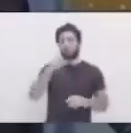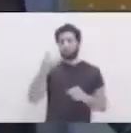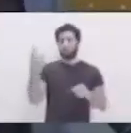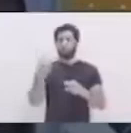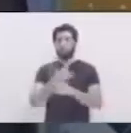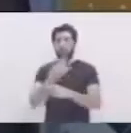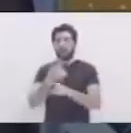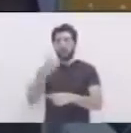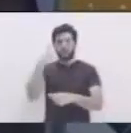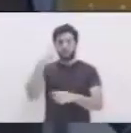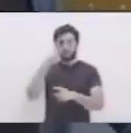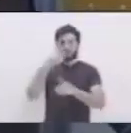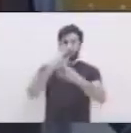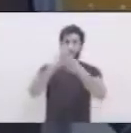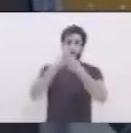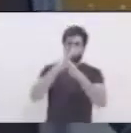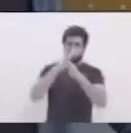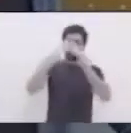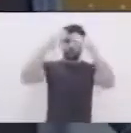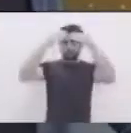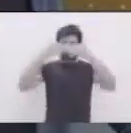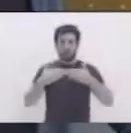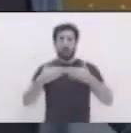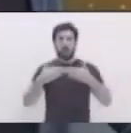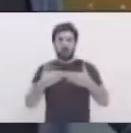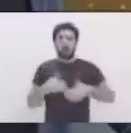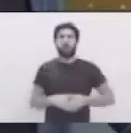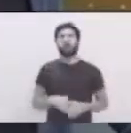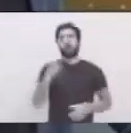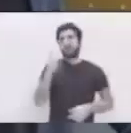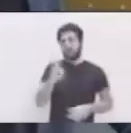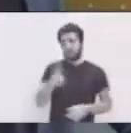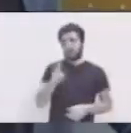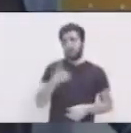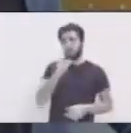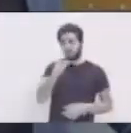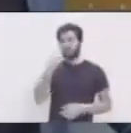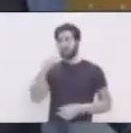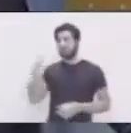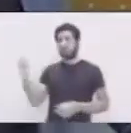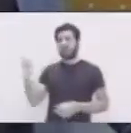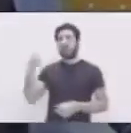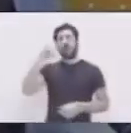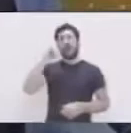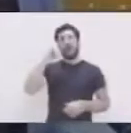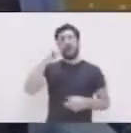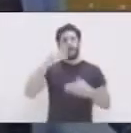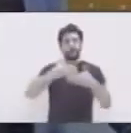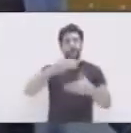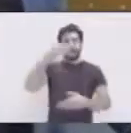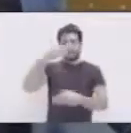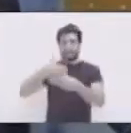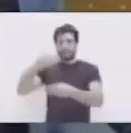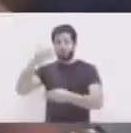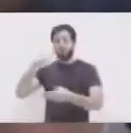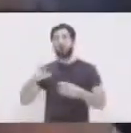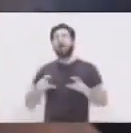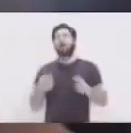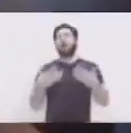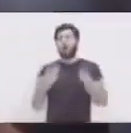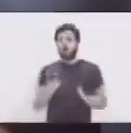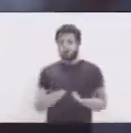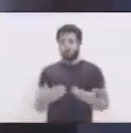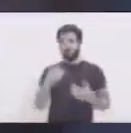acuerdo? Siempre con nuestro papel amarillo vamos a hacer dos tiras que sean del ancho